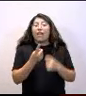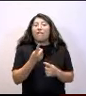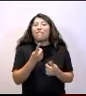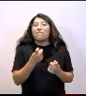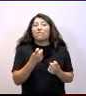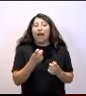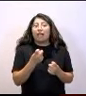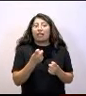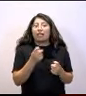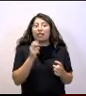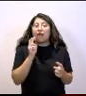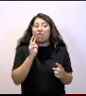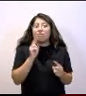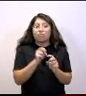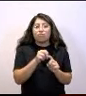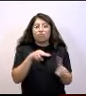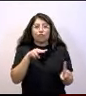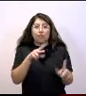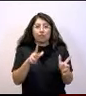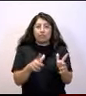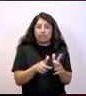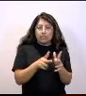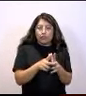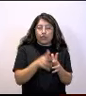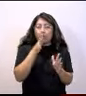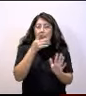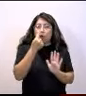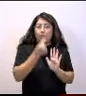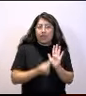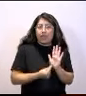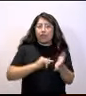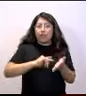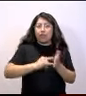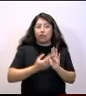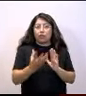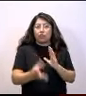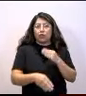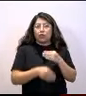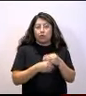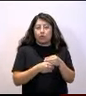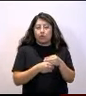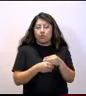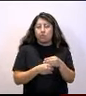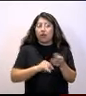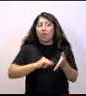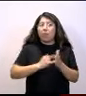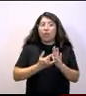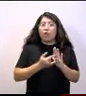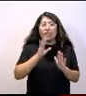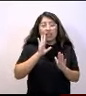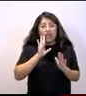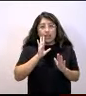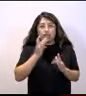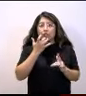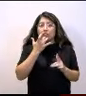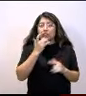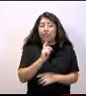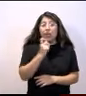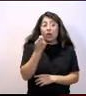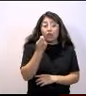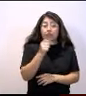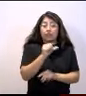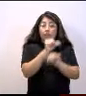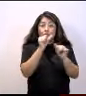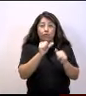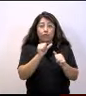social en todas las medidas que se plantean en el proyecto. Este proyecto, si se lleva a cabo de la forma que se